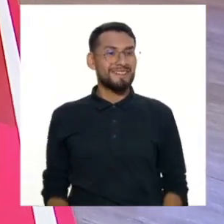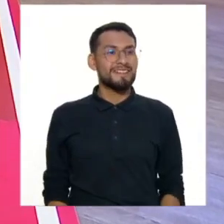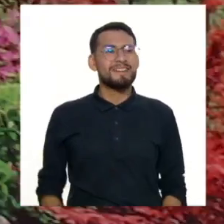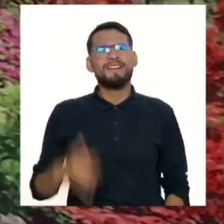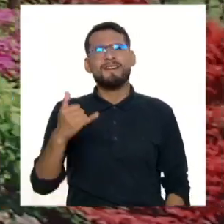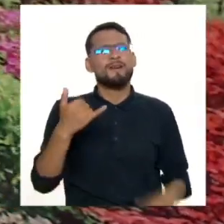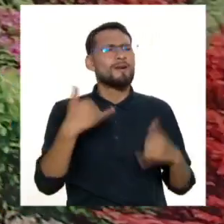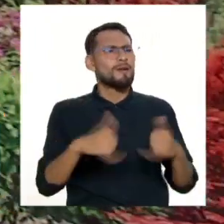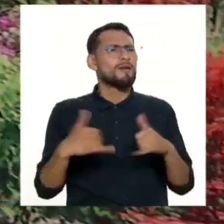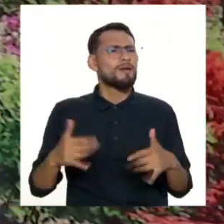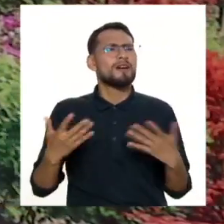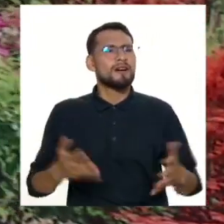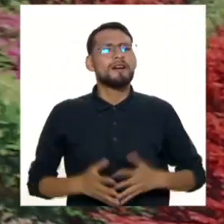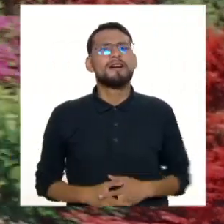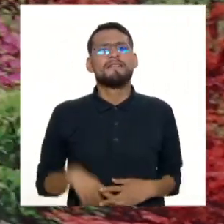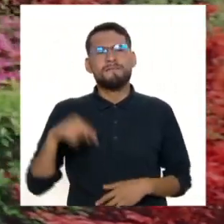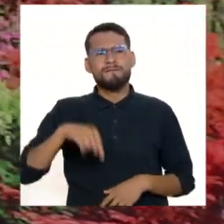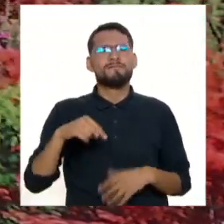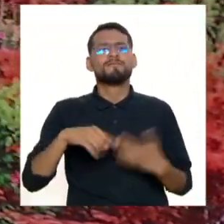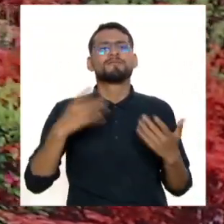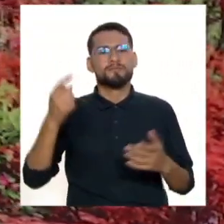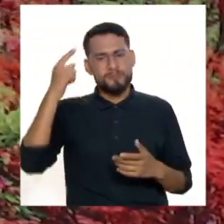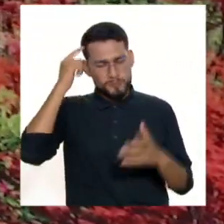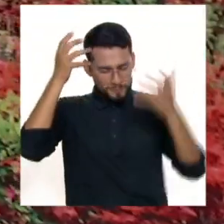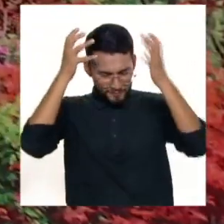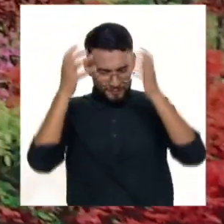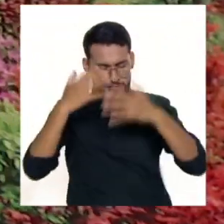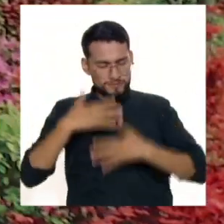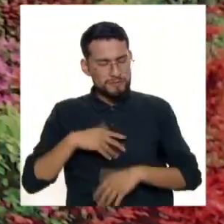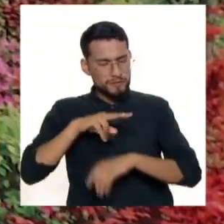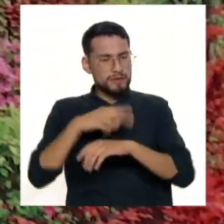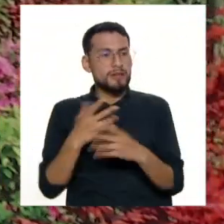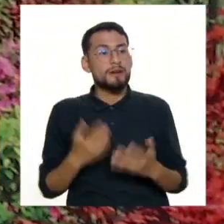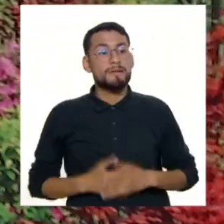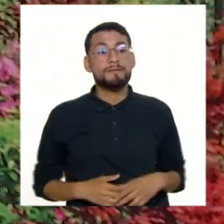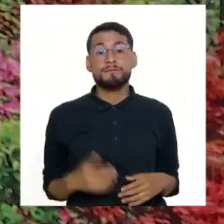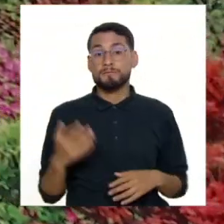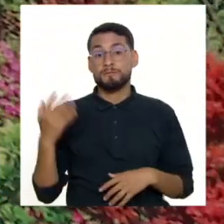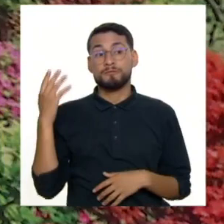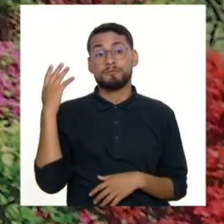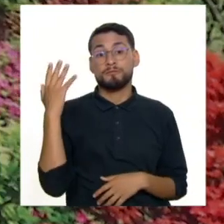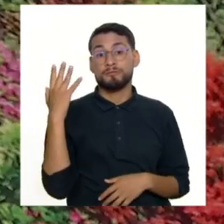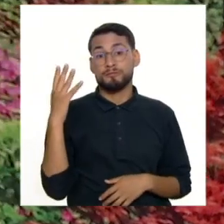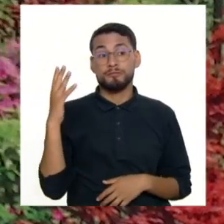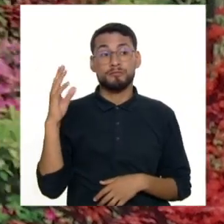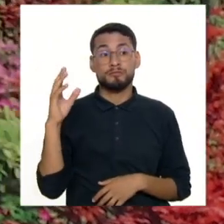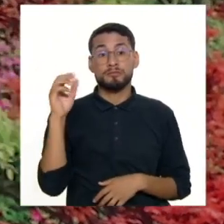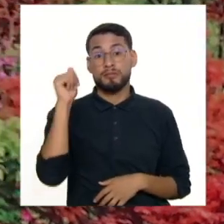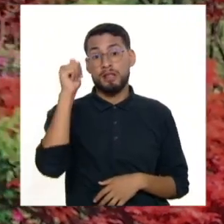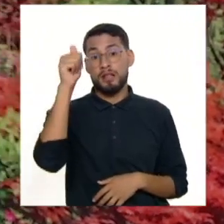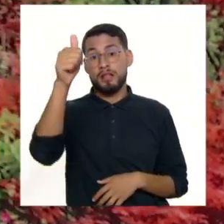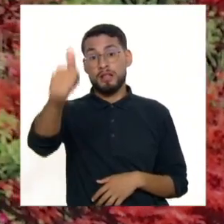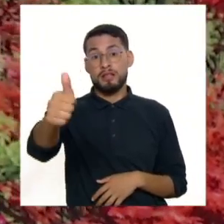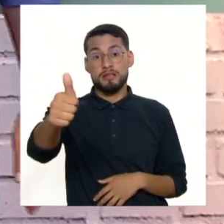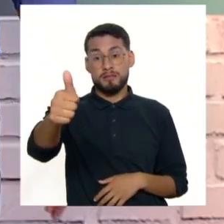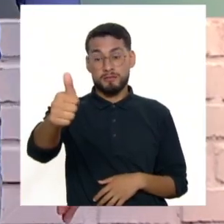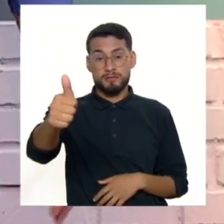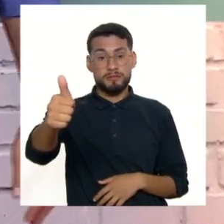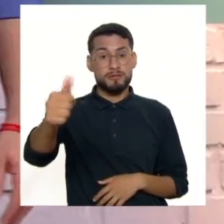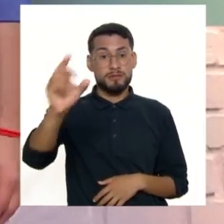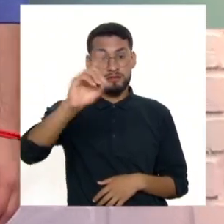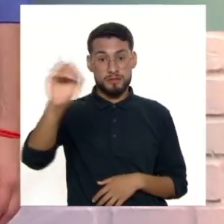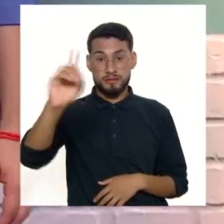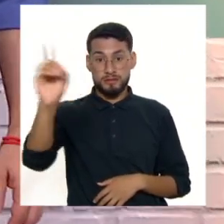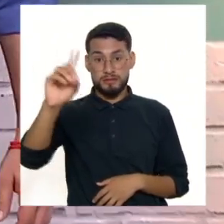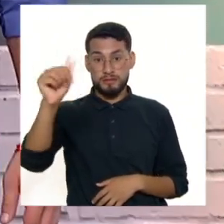un pequeño juego, que esto es lo que hacemos en gimnasia cerebral. Ajá. ¿Sí? Okay. La manito derecha, regálame un like. Ajá. Ojo